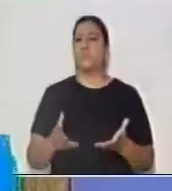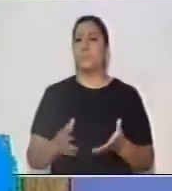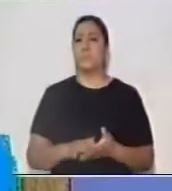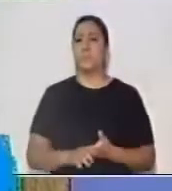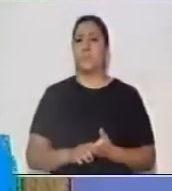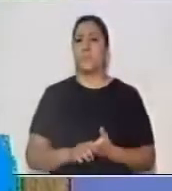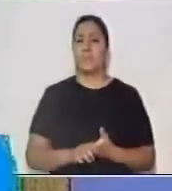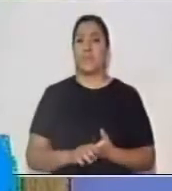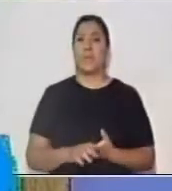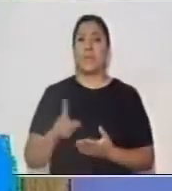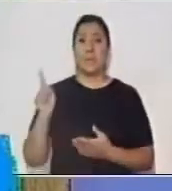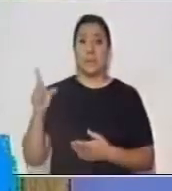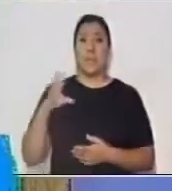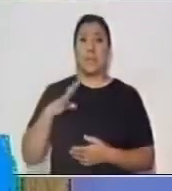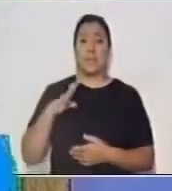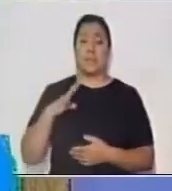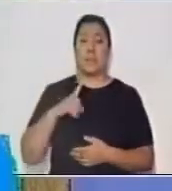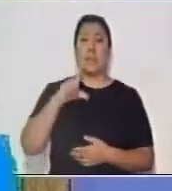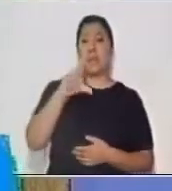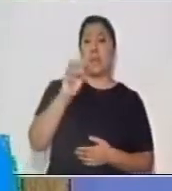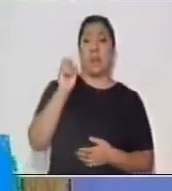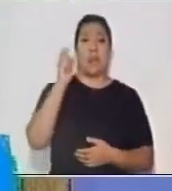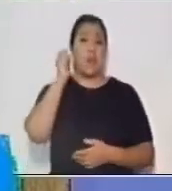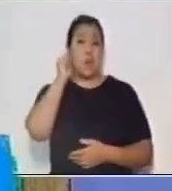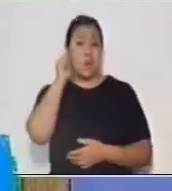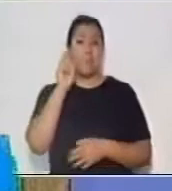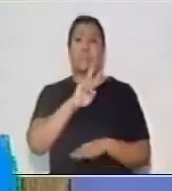cuando tenemos el logaritmo natural de e,